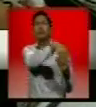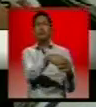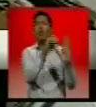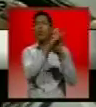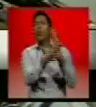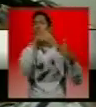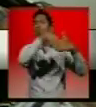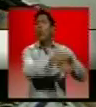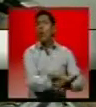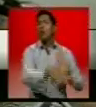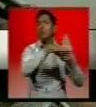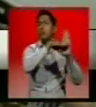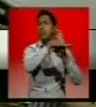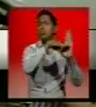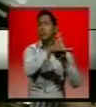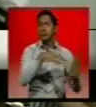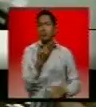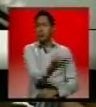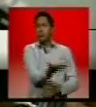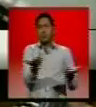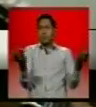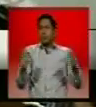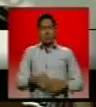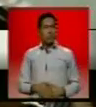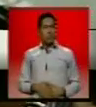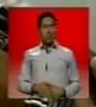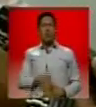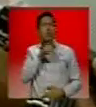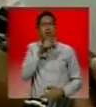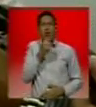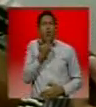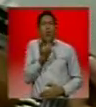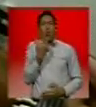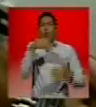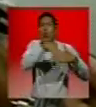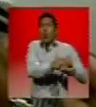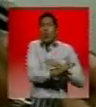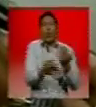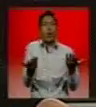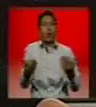líquido de 9 millones para darse el lujo de colocarlo a ganar intereses?